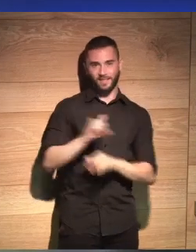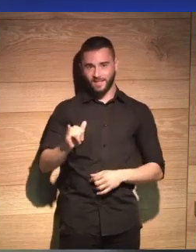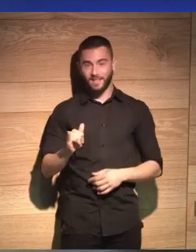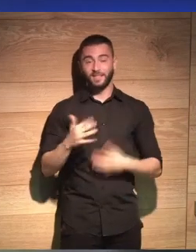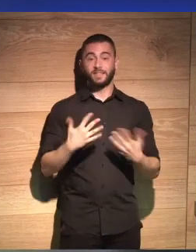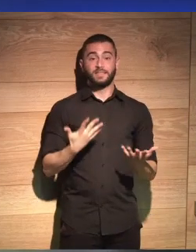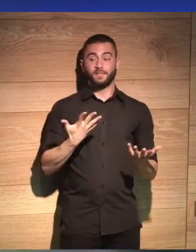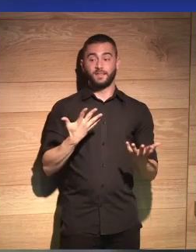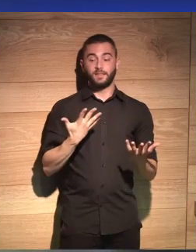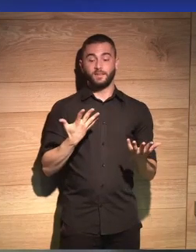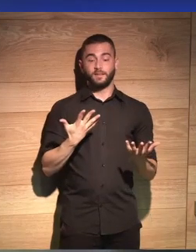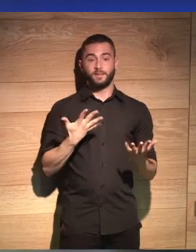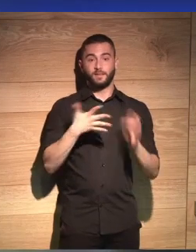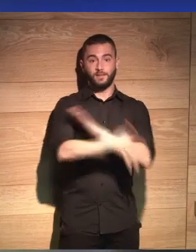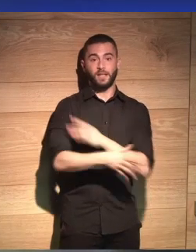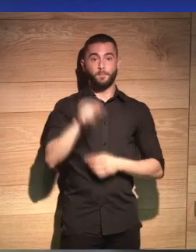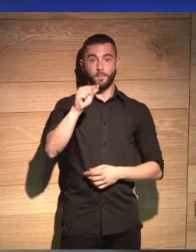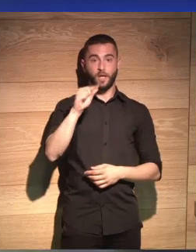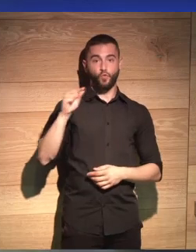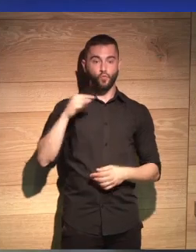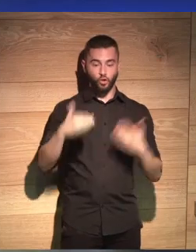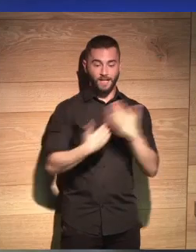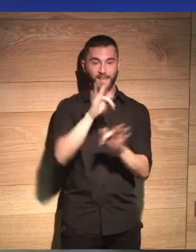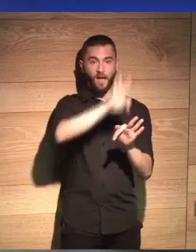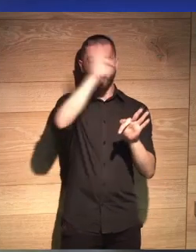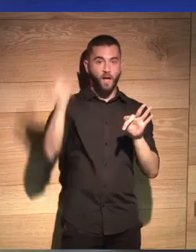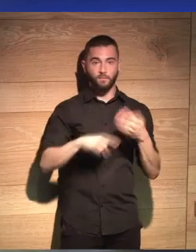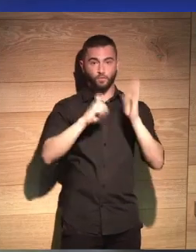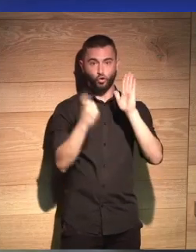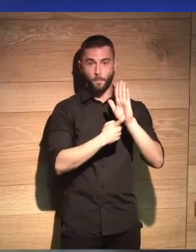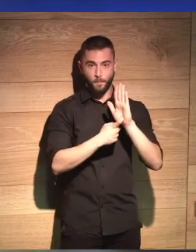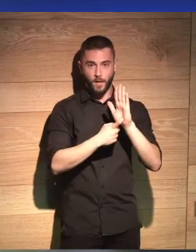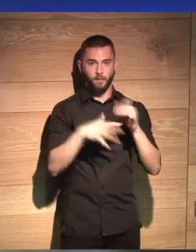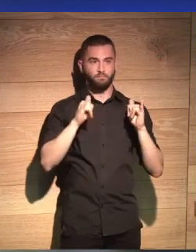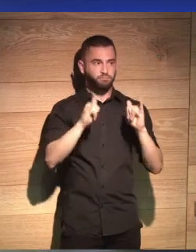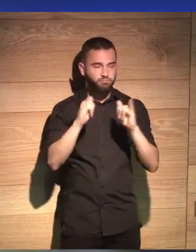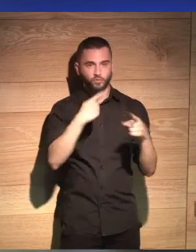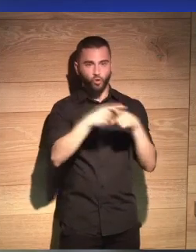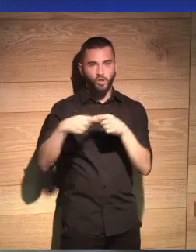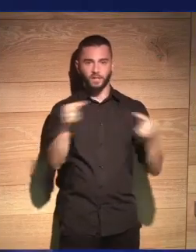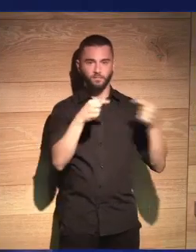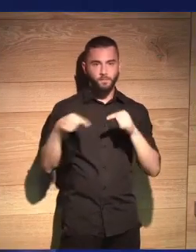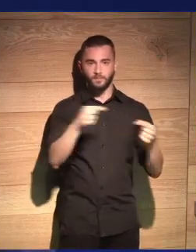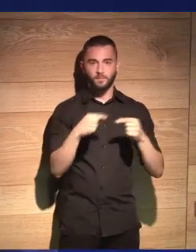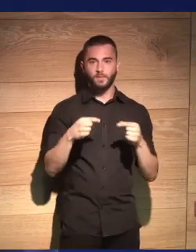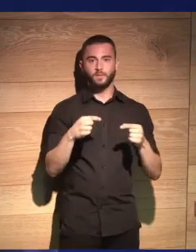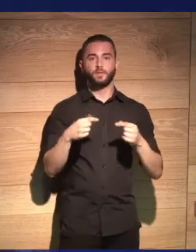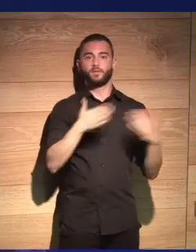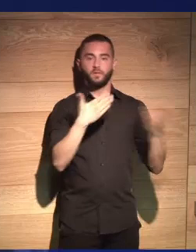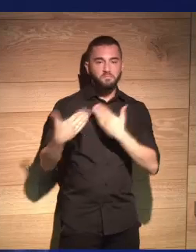si llenados todos los minutos de nuestro día con entretenimiento y cosas y conversaciones y mensajes de